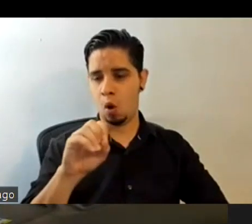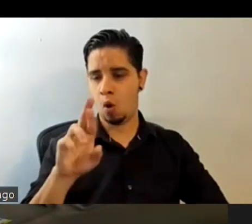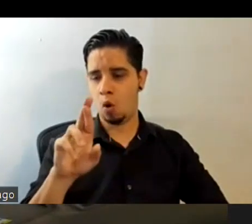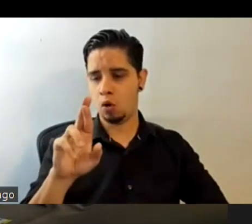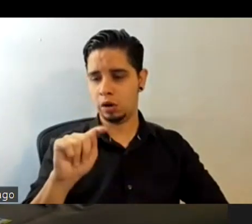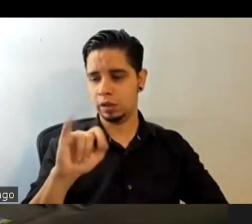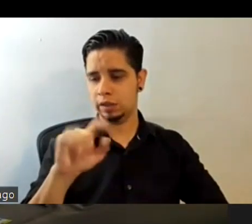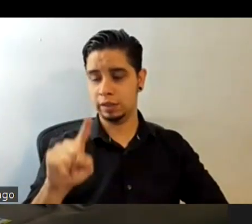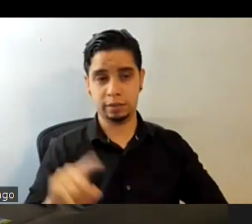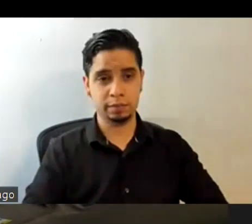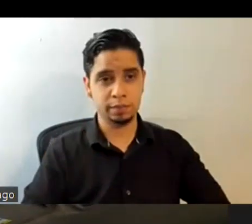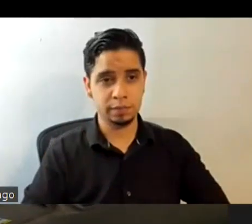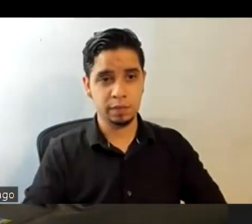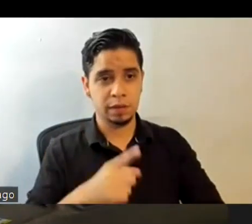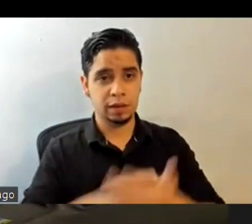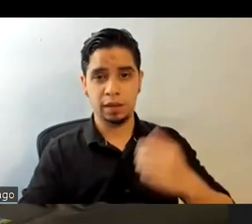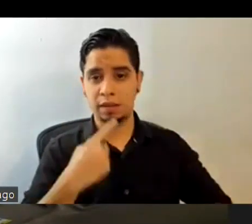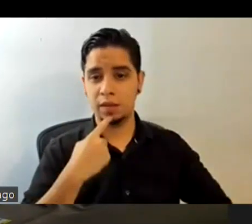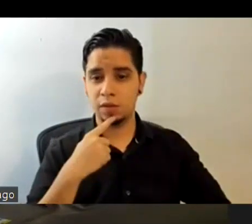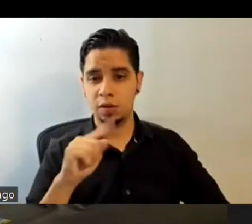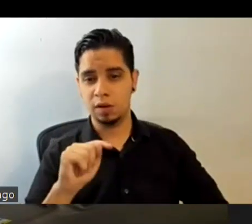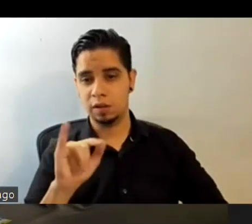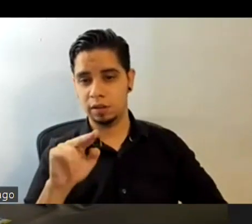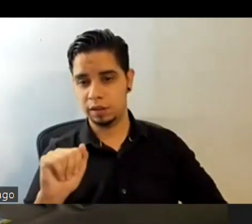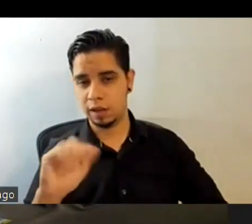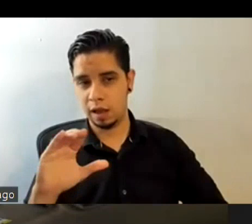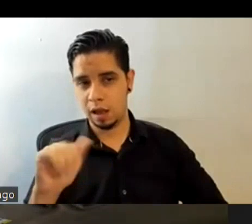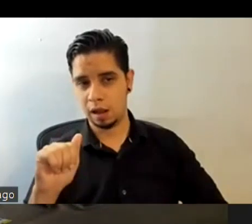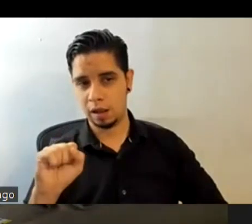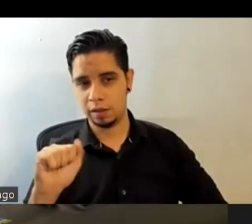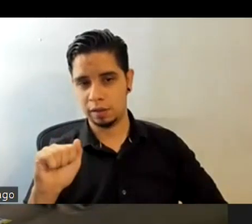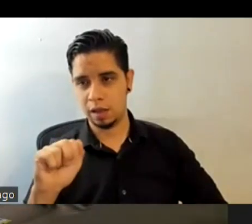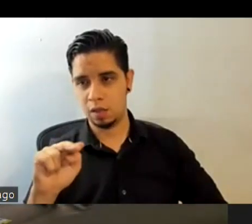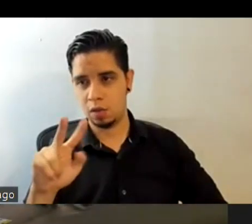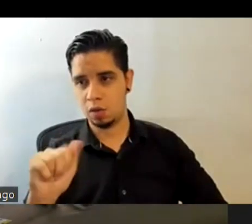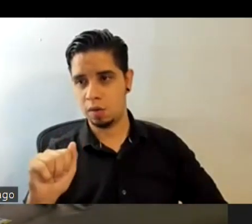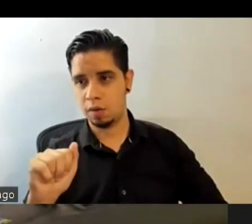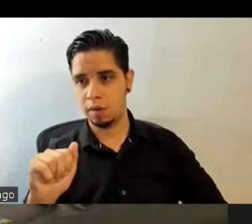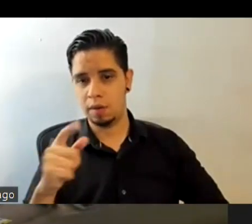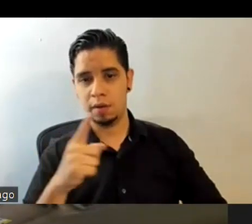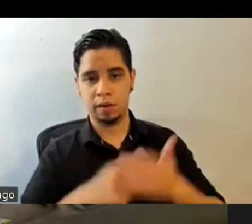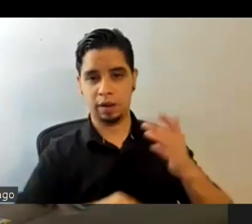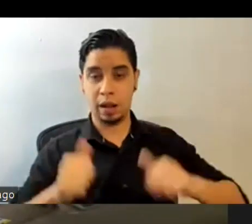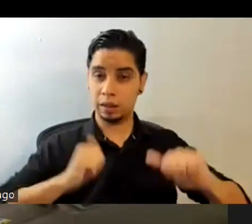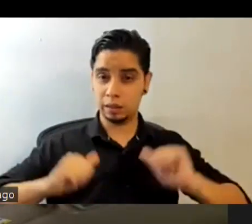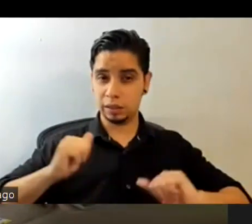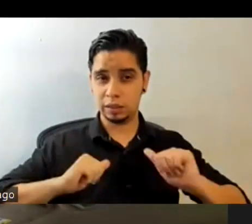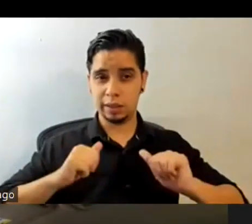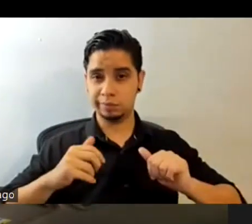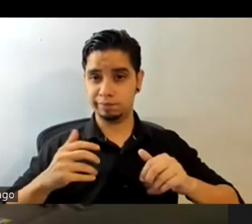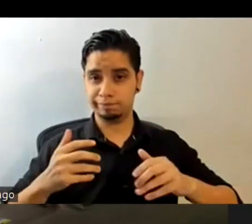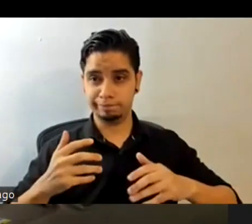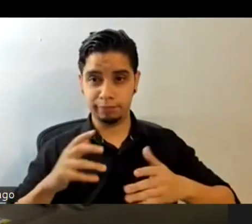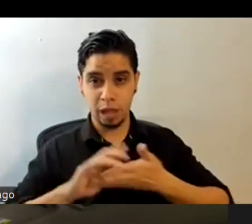recuerda que ¿qué dijo Tina Casanova cuando vino al programa? Que el artista se nutre a través de la lectura. Ajá, exacto. Si